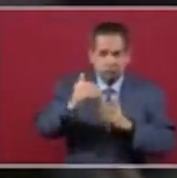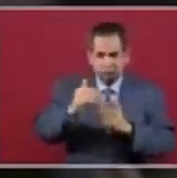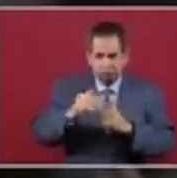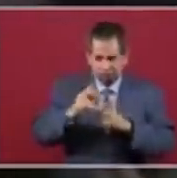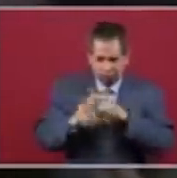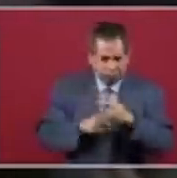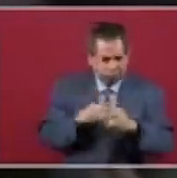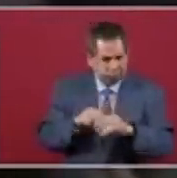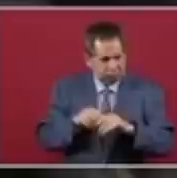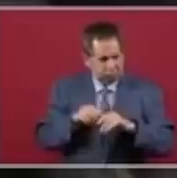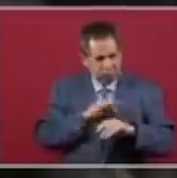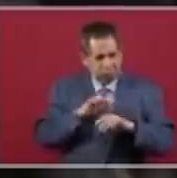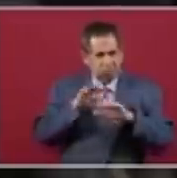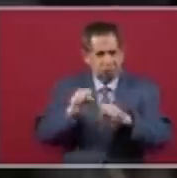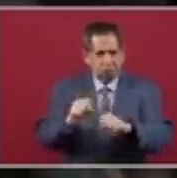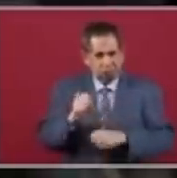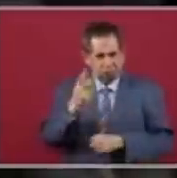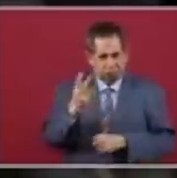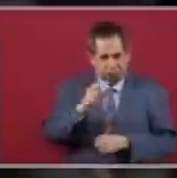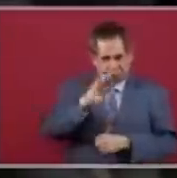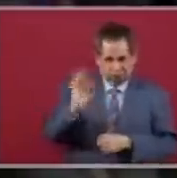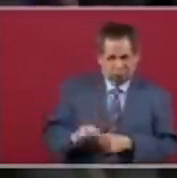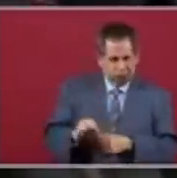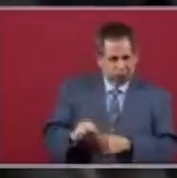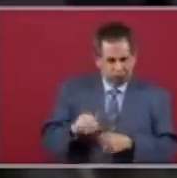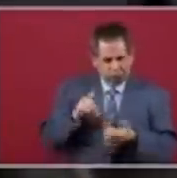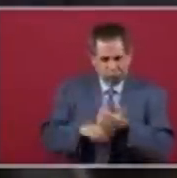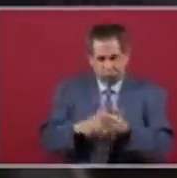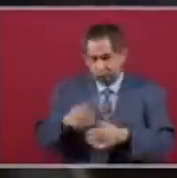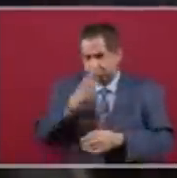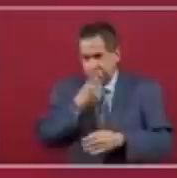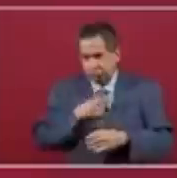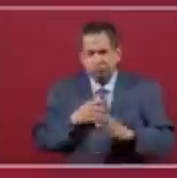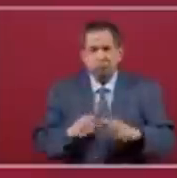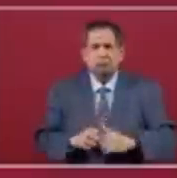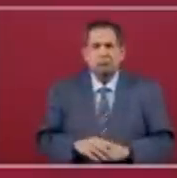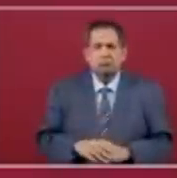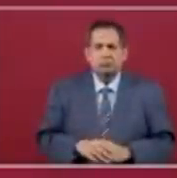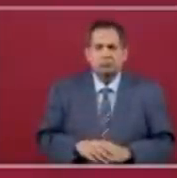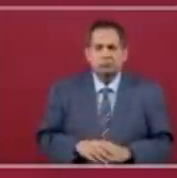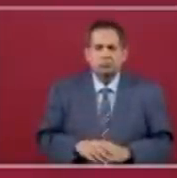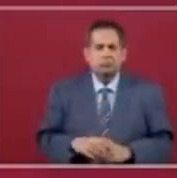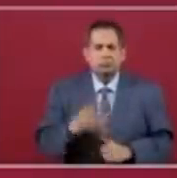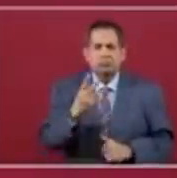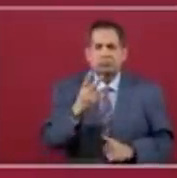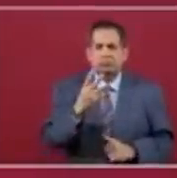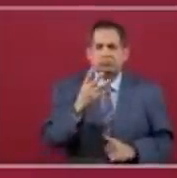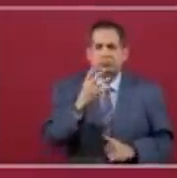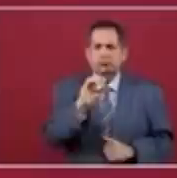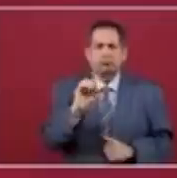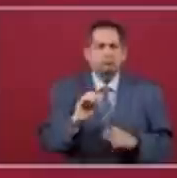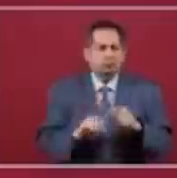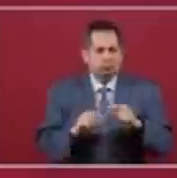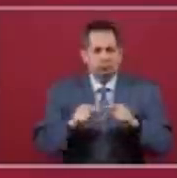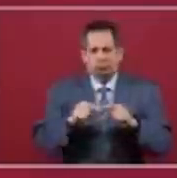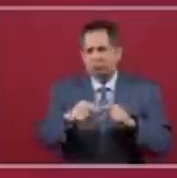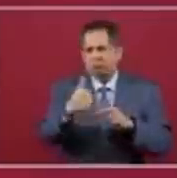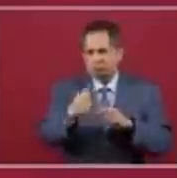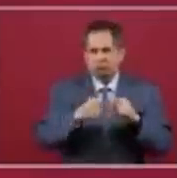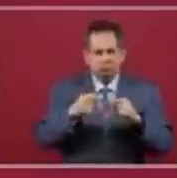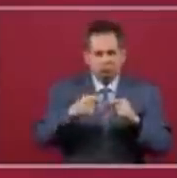sí se alcance la cifra del 4% que nos ha comentado desde ahí la campaña? Ahí vamos a ir. 4% en promedio en el